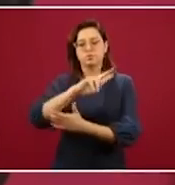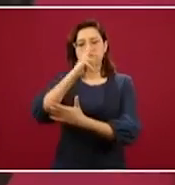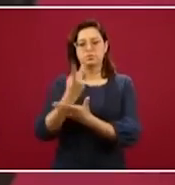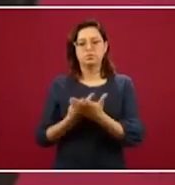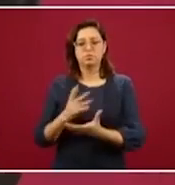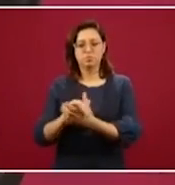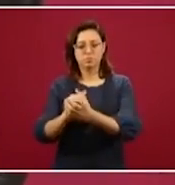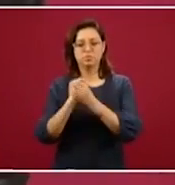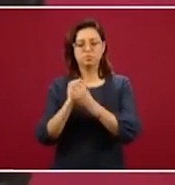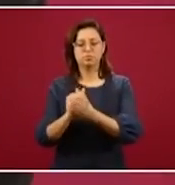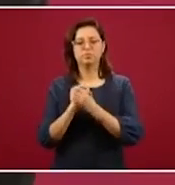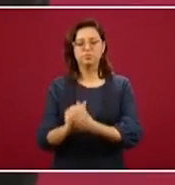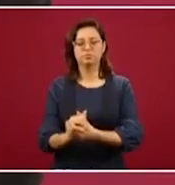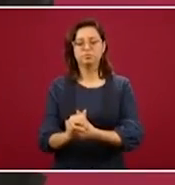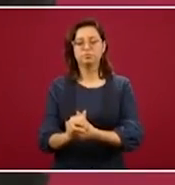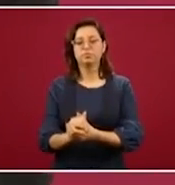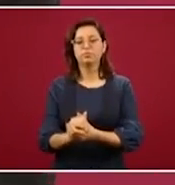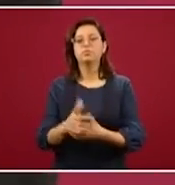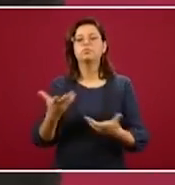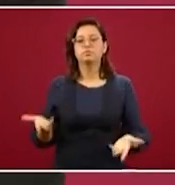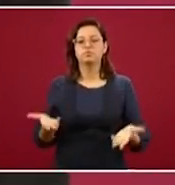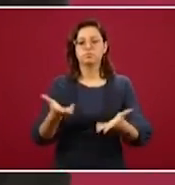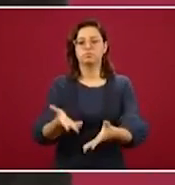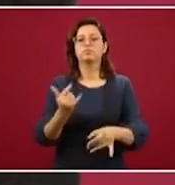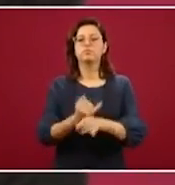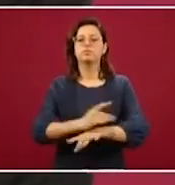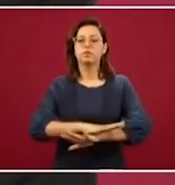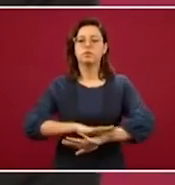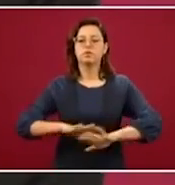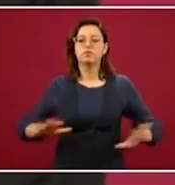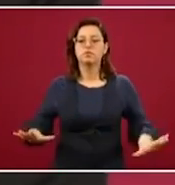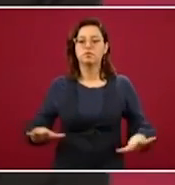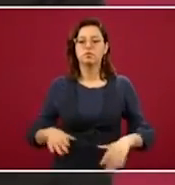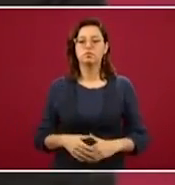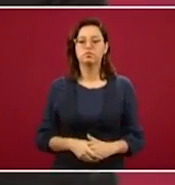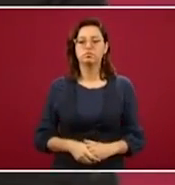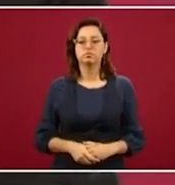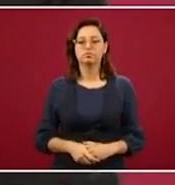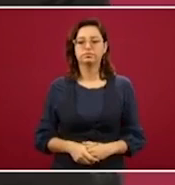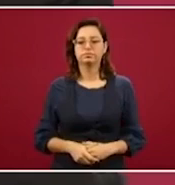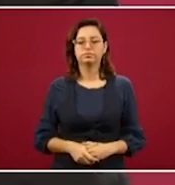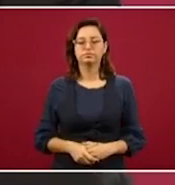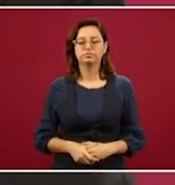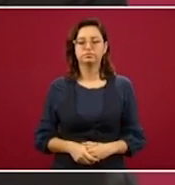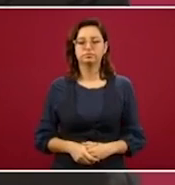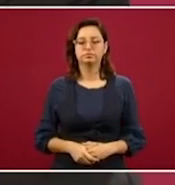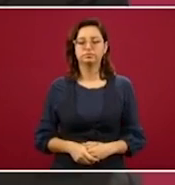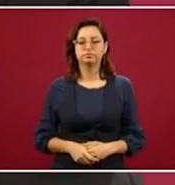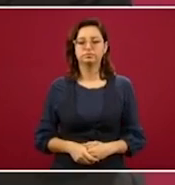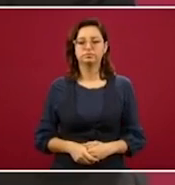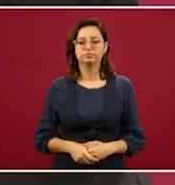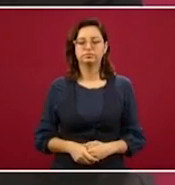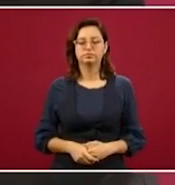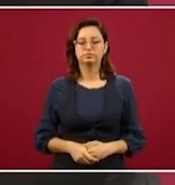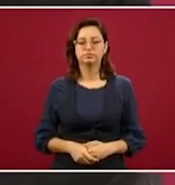programa, Tandas para el Bienestar, van a informarnos. Terminamos con